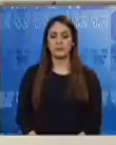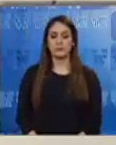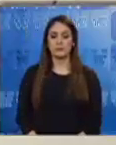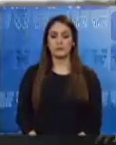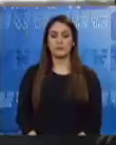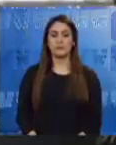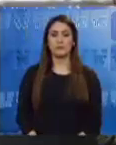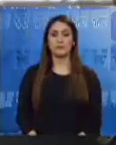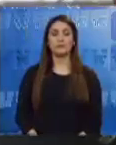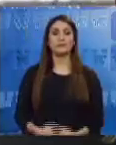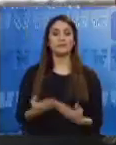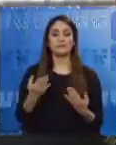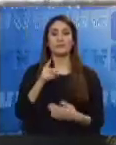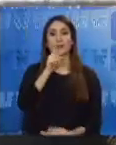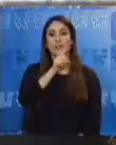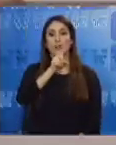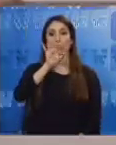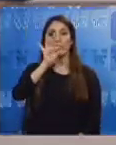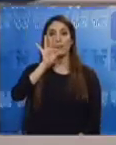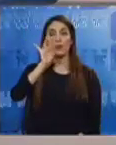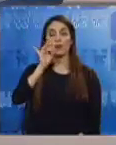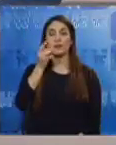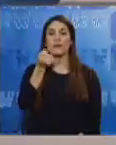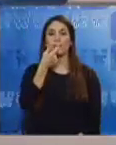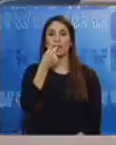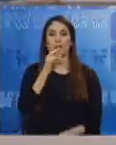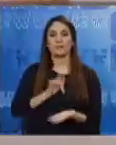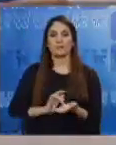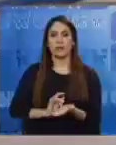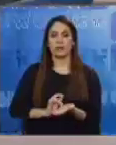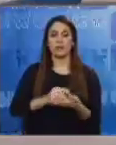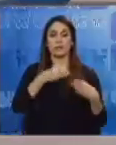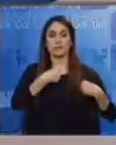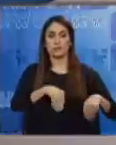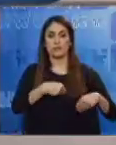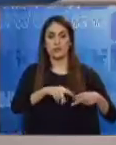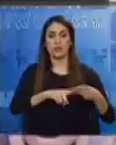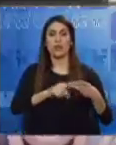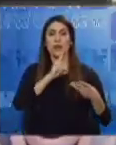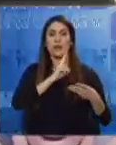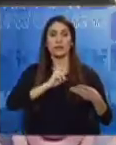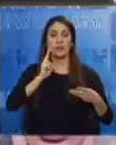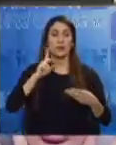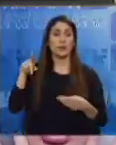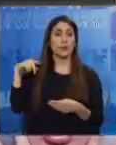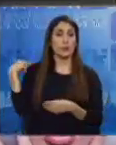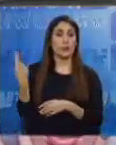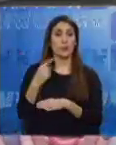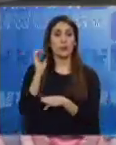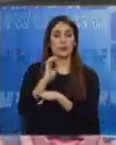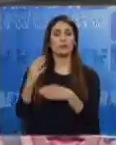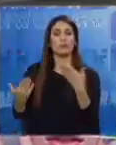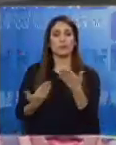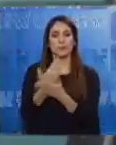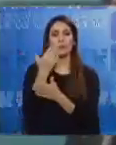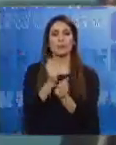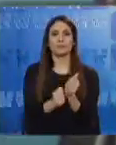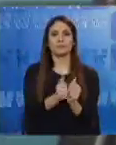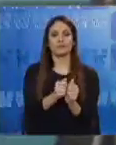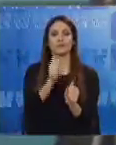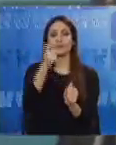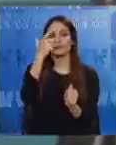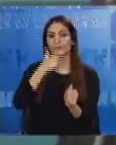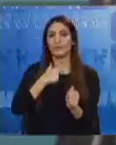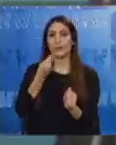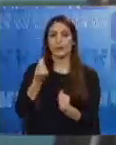Si bien al momento 198 farmacias, 170 supermercados y 19 restaurantes a nivel nacional han implementado el sistema electrónico de pago efectivo